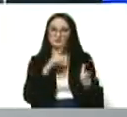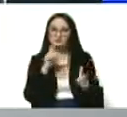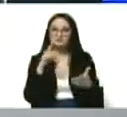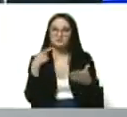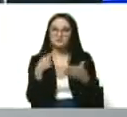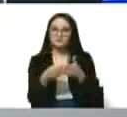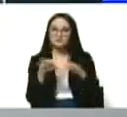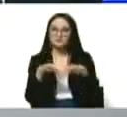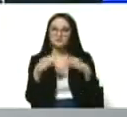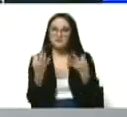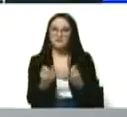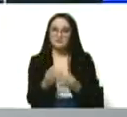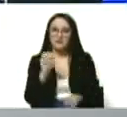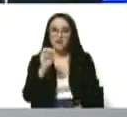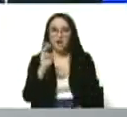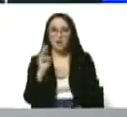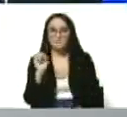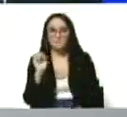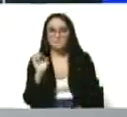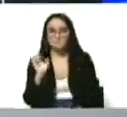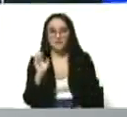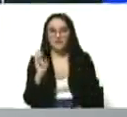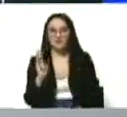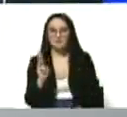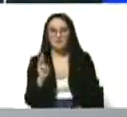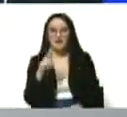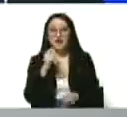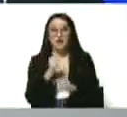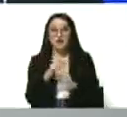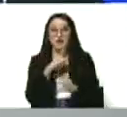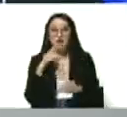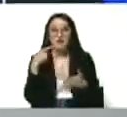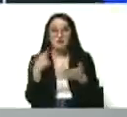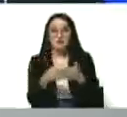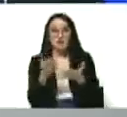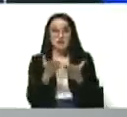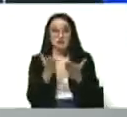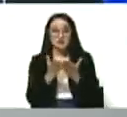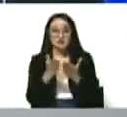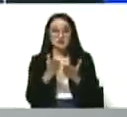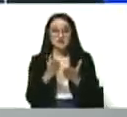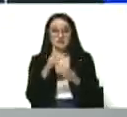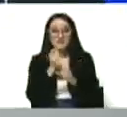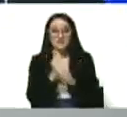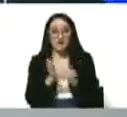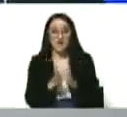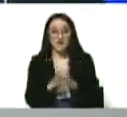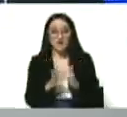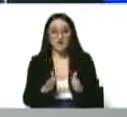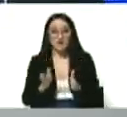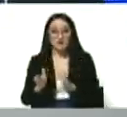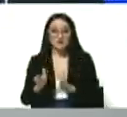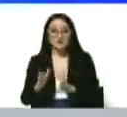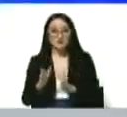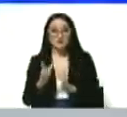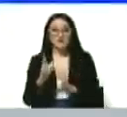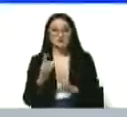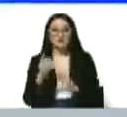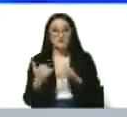de la familia OPEP, en nombre de la clase trabajadora que es la vanguardia de nuestras industrias, todo